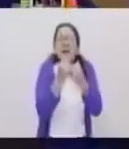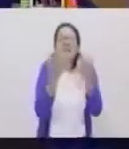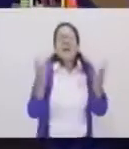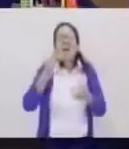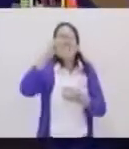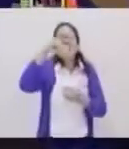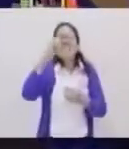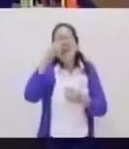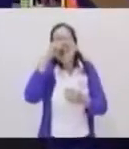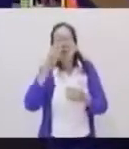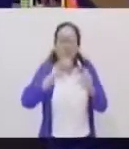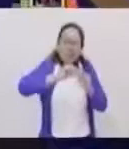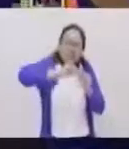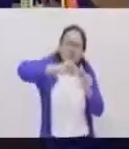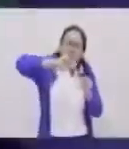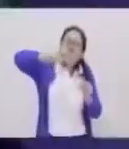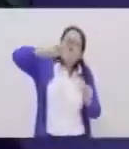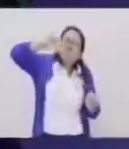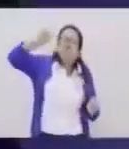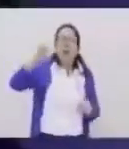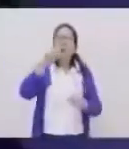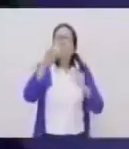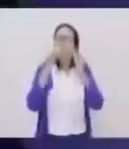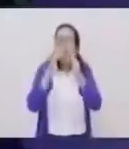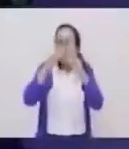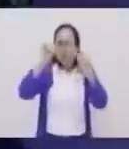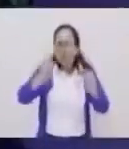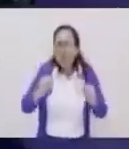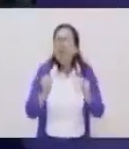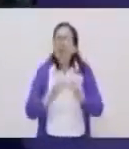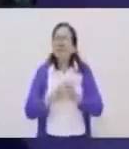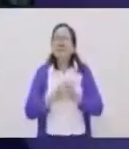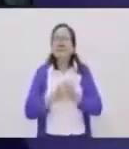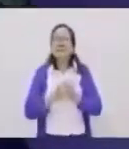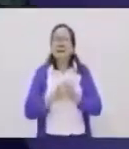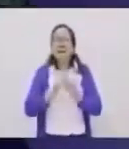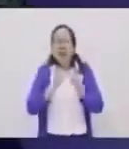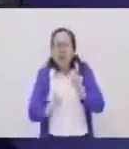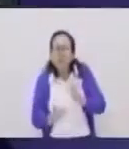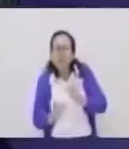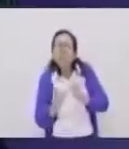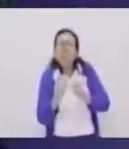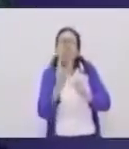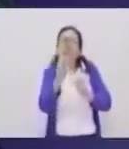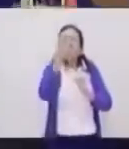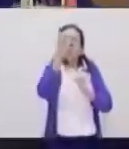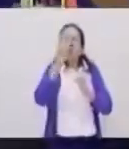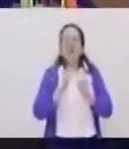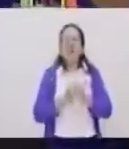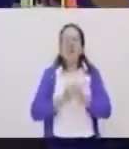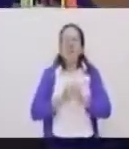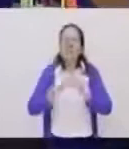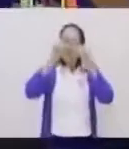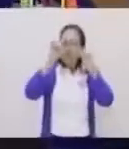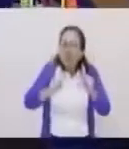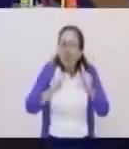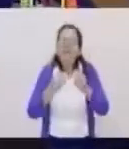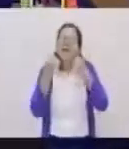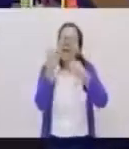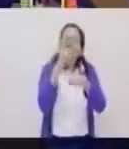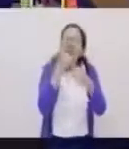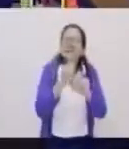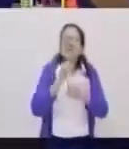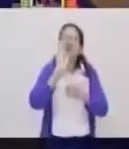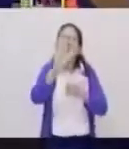nuestro metro. En casa, tú vas a recortar cada línea vertical para